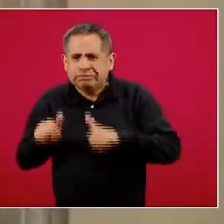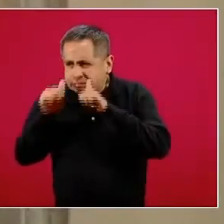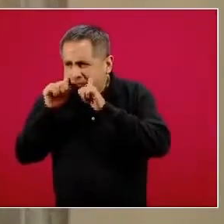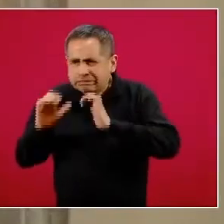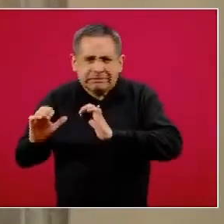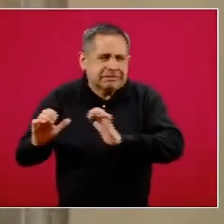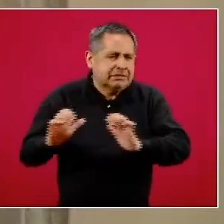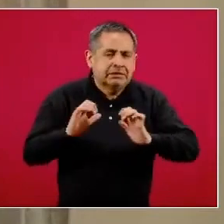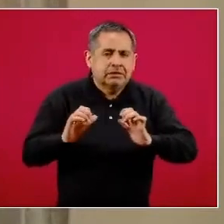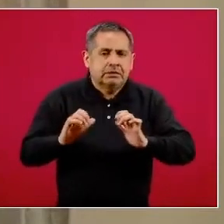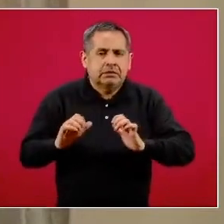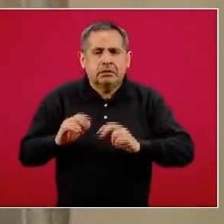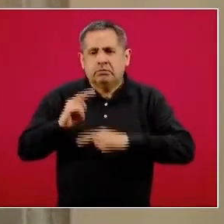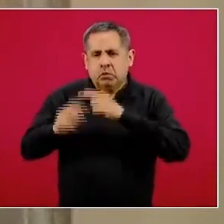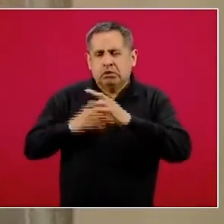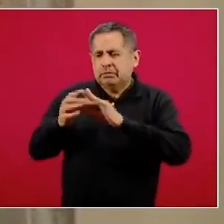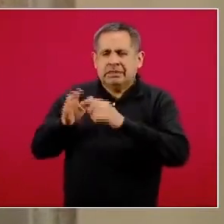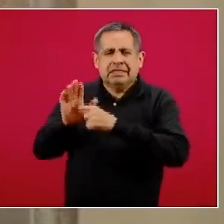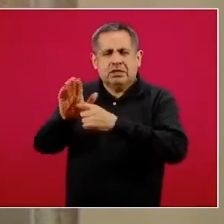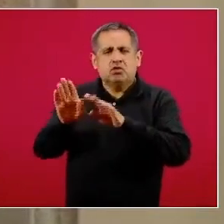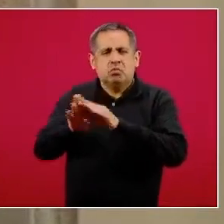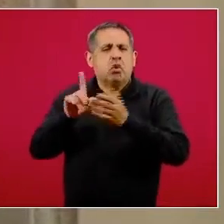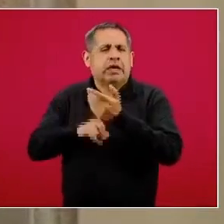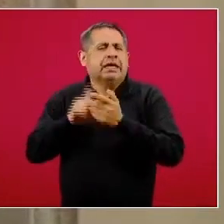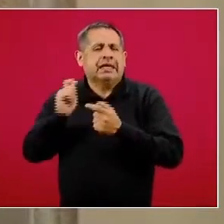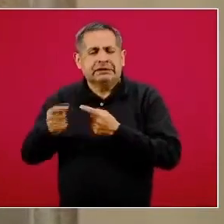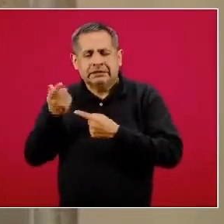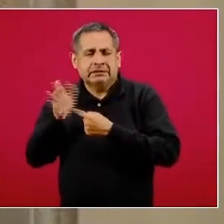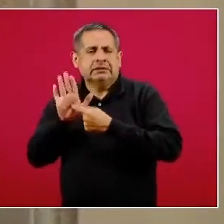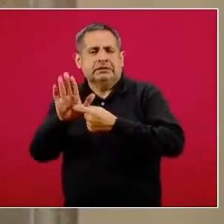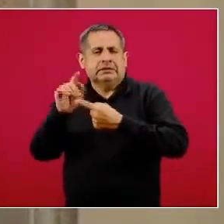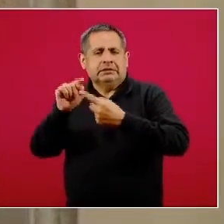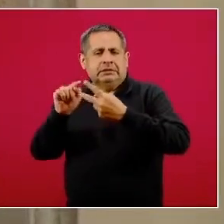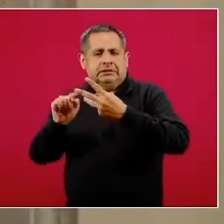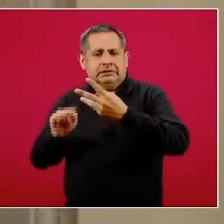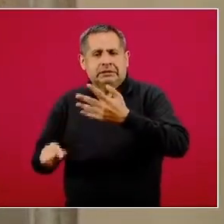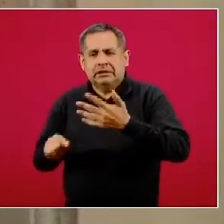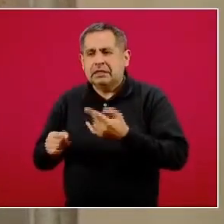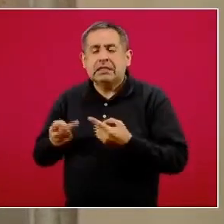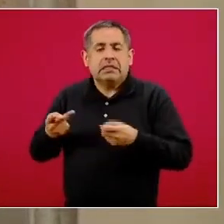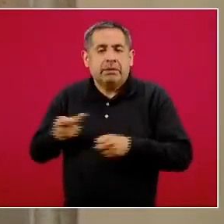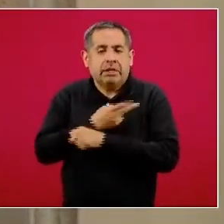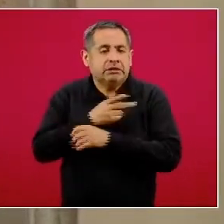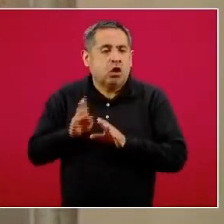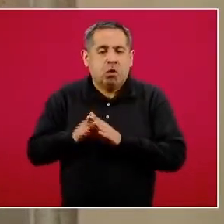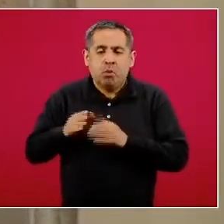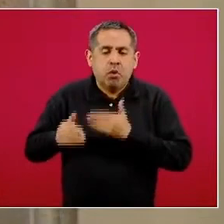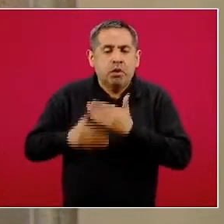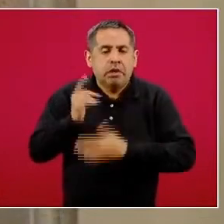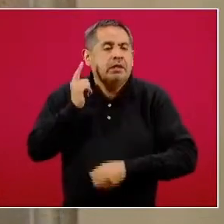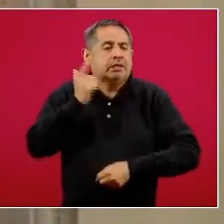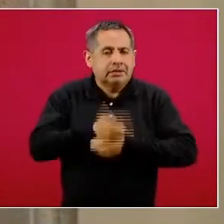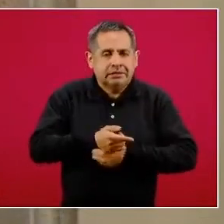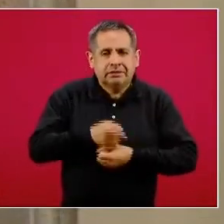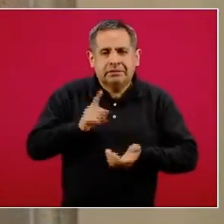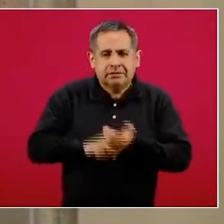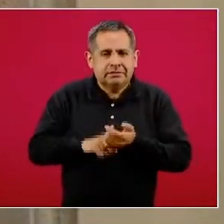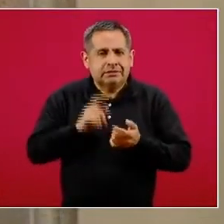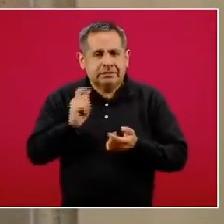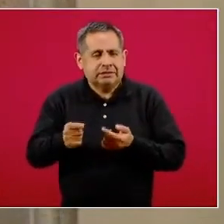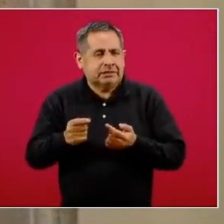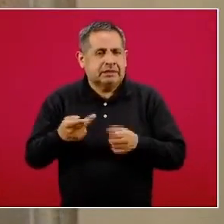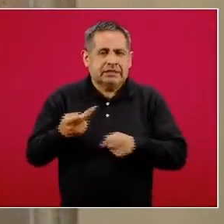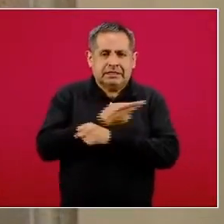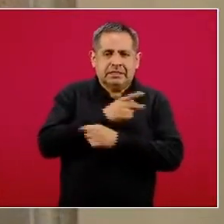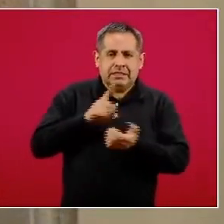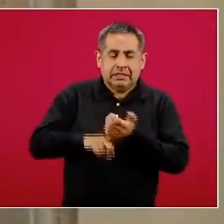pandemia. Y ahorita lo revisaremos un poco más a detalle conforme veamos la historia más o menos de cómo se detecta la